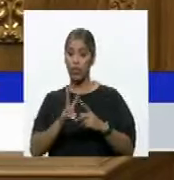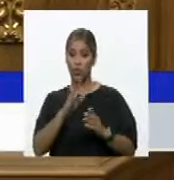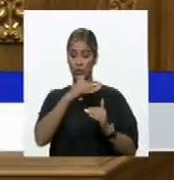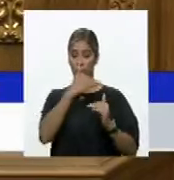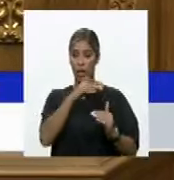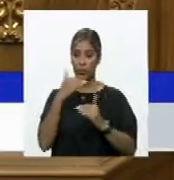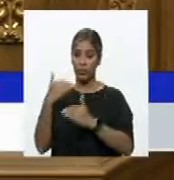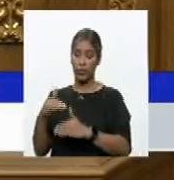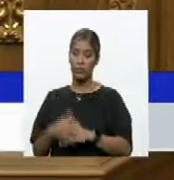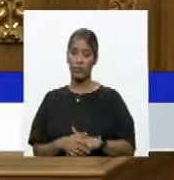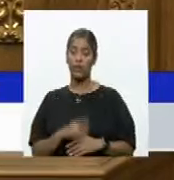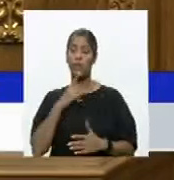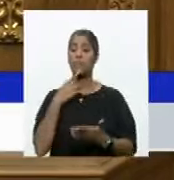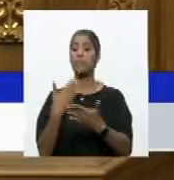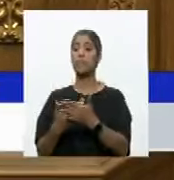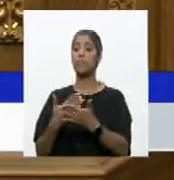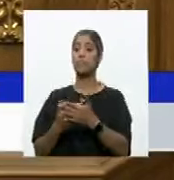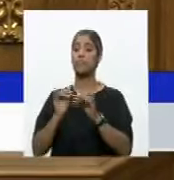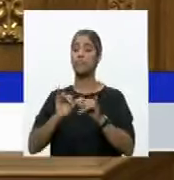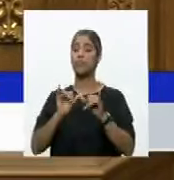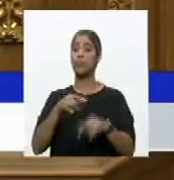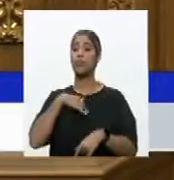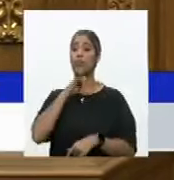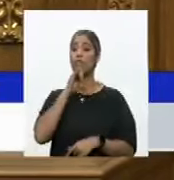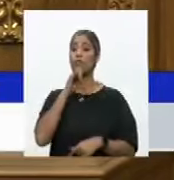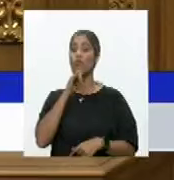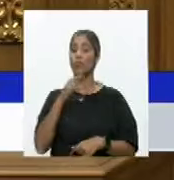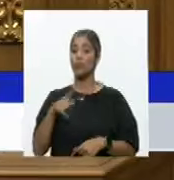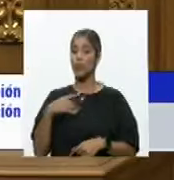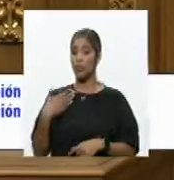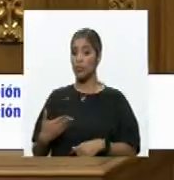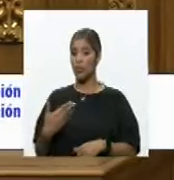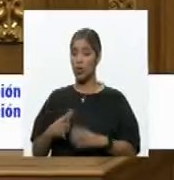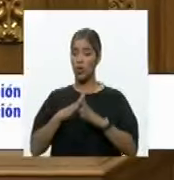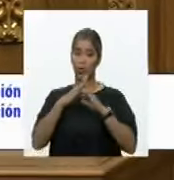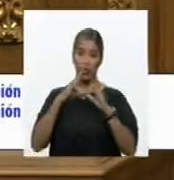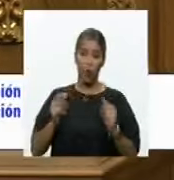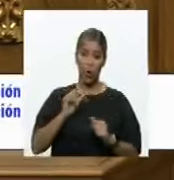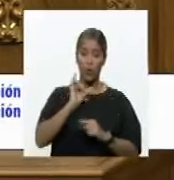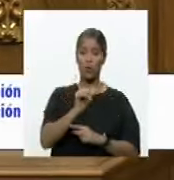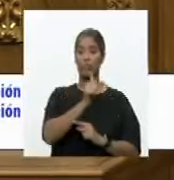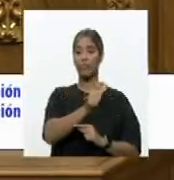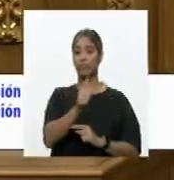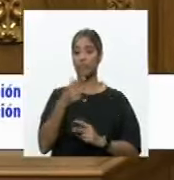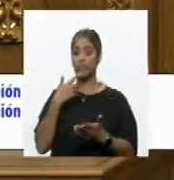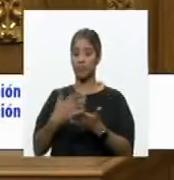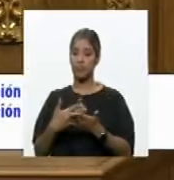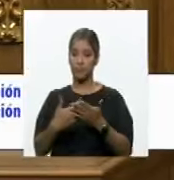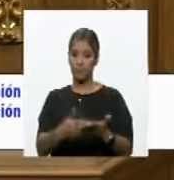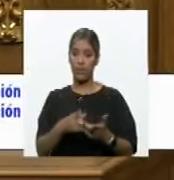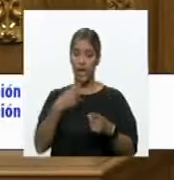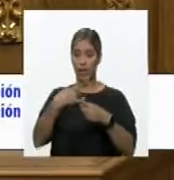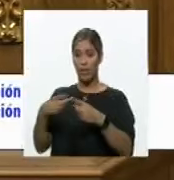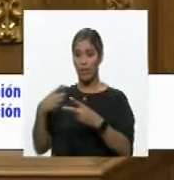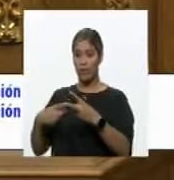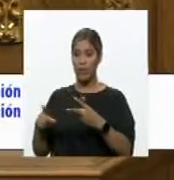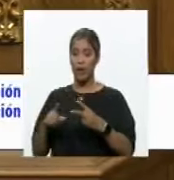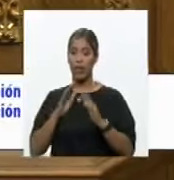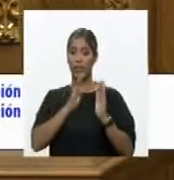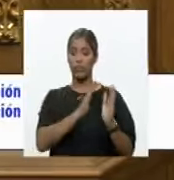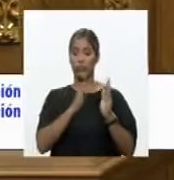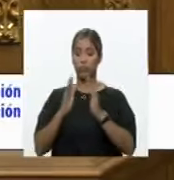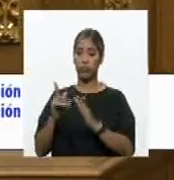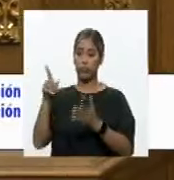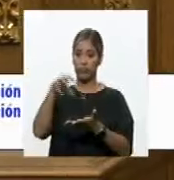fases es la solicitud de información relevante de todos y cada uno de los postulados a los distintos órganos